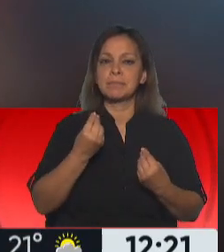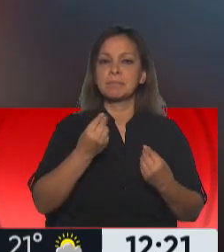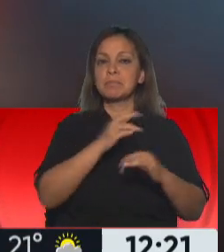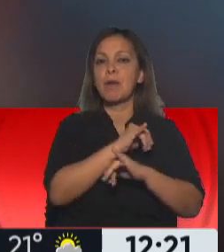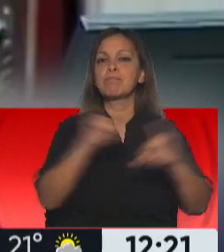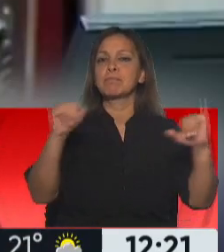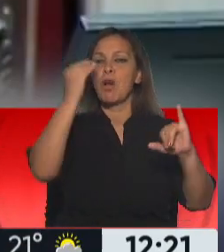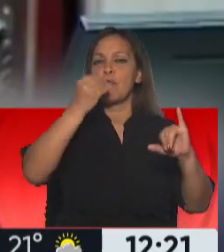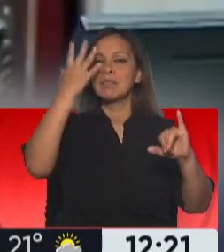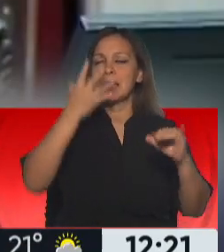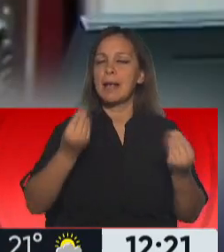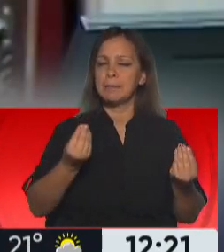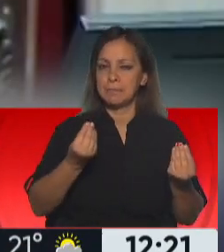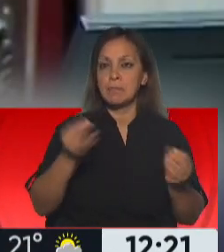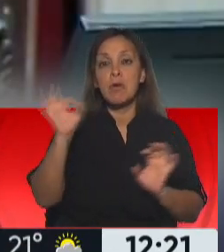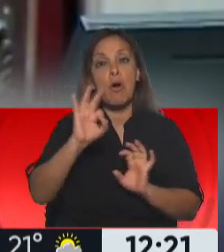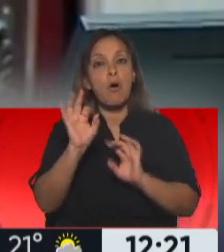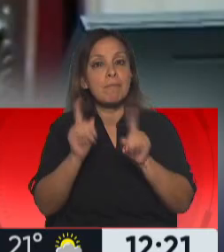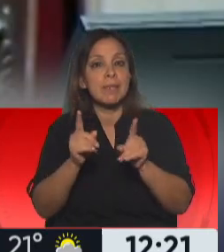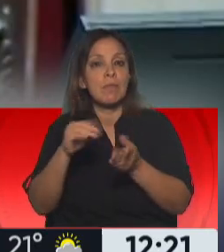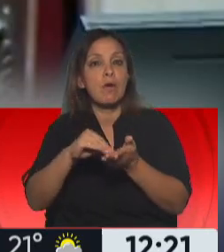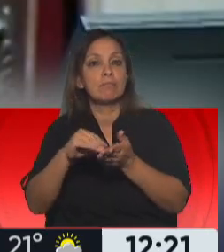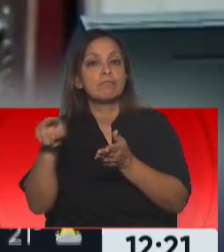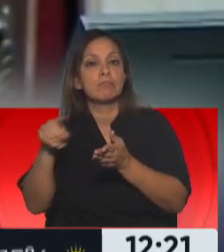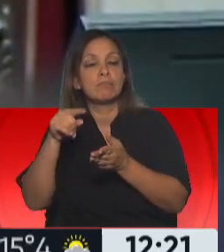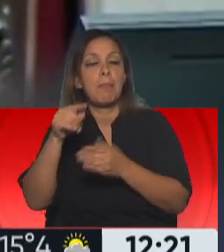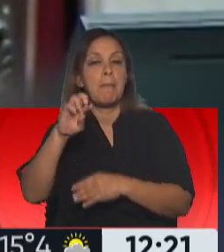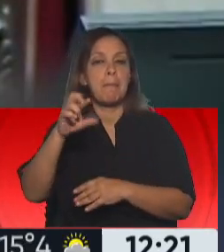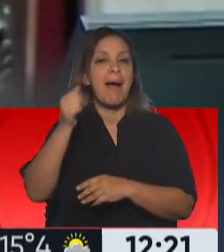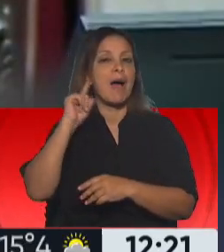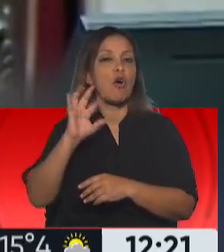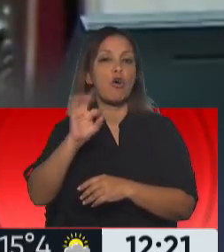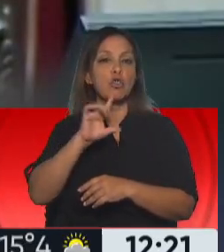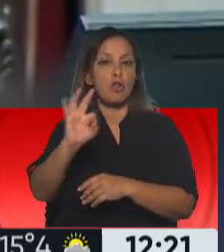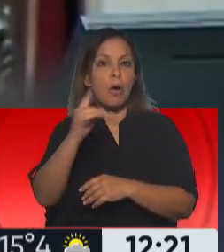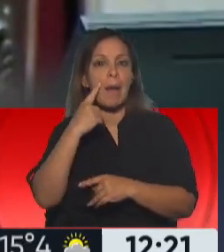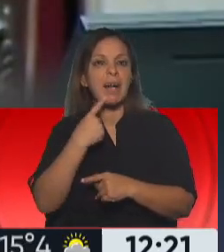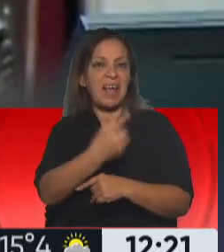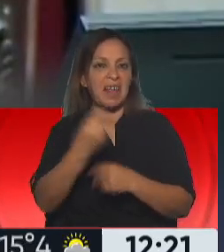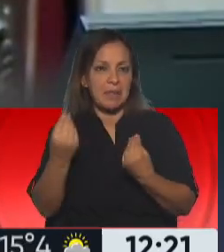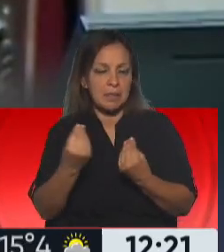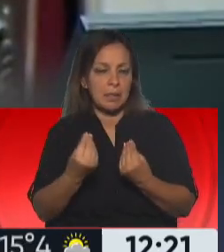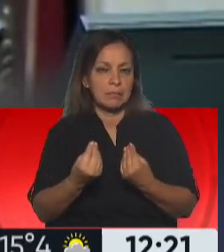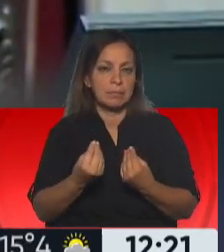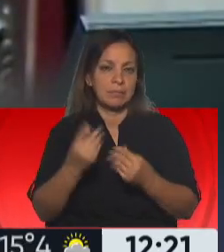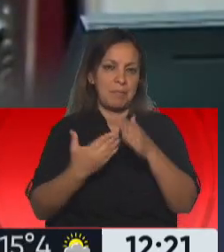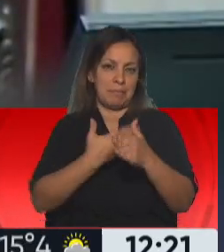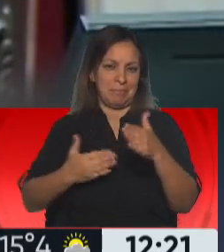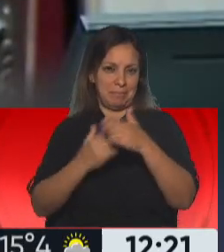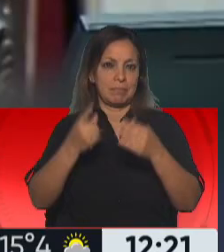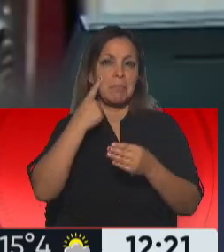desde el oficialismo o qué es lo que dicen desde las oficinas de Juan Carlos Pagotto respecto a los motivos por los cuales se